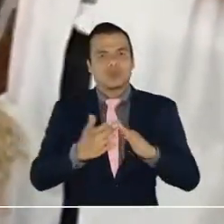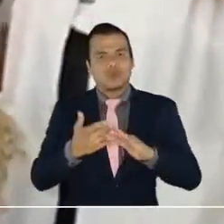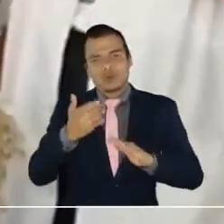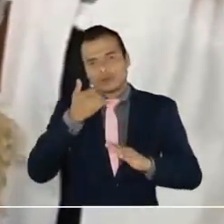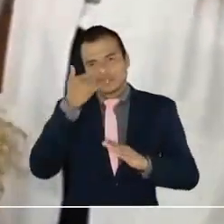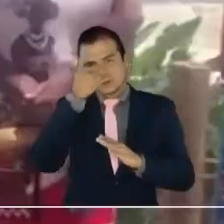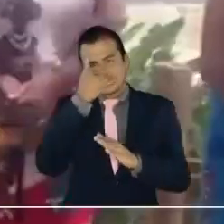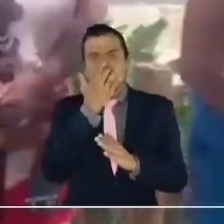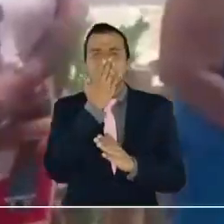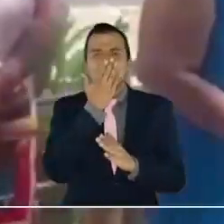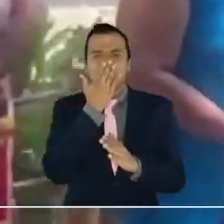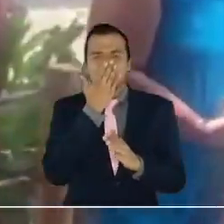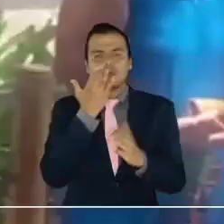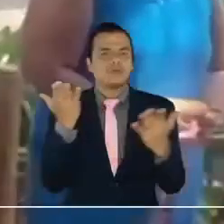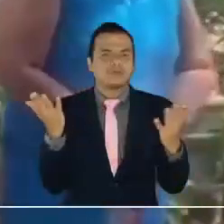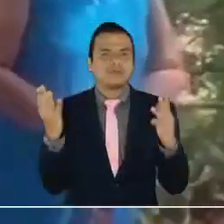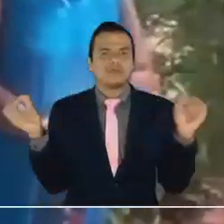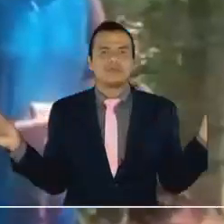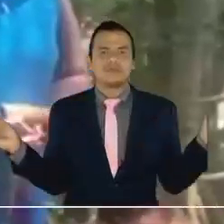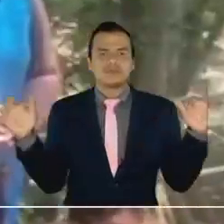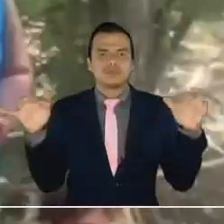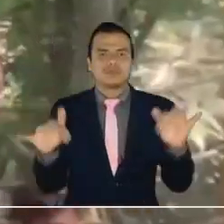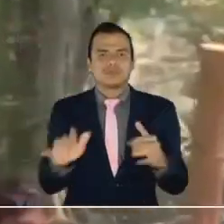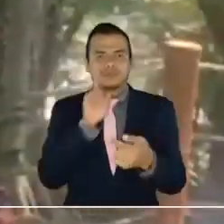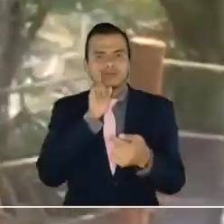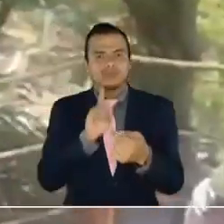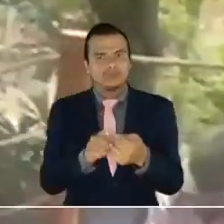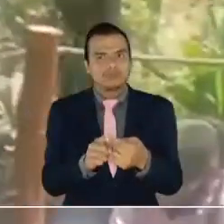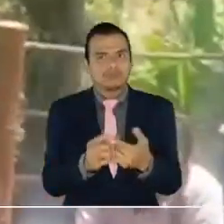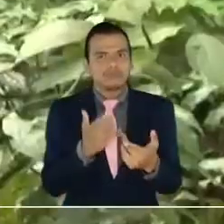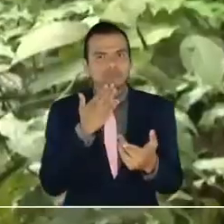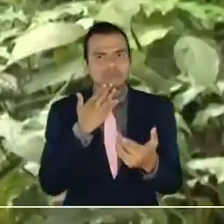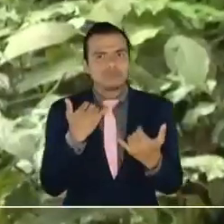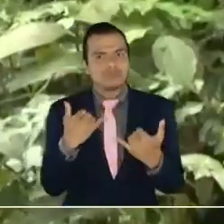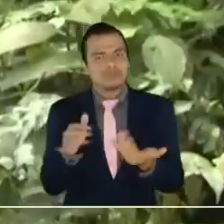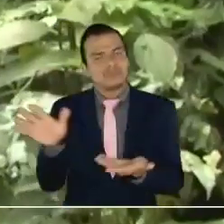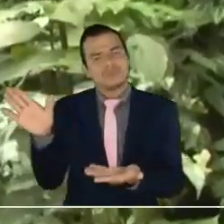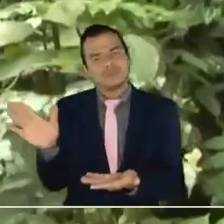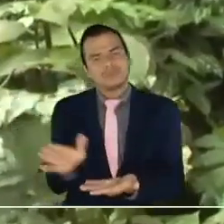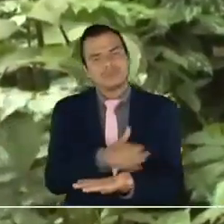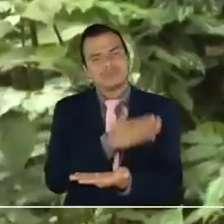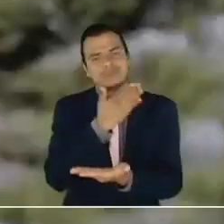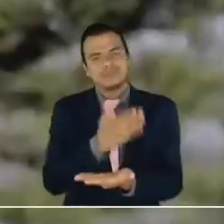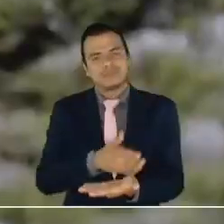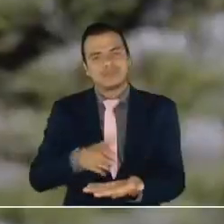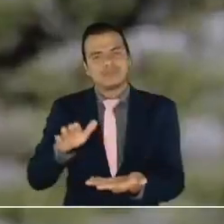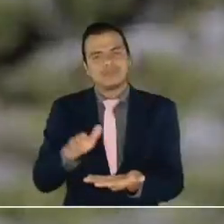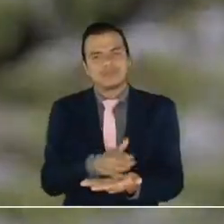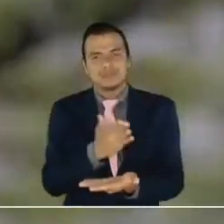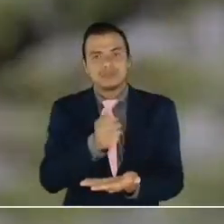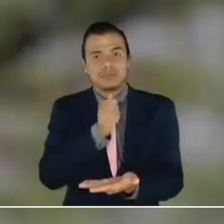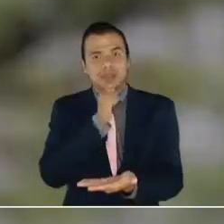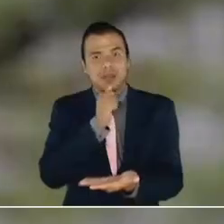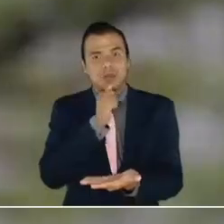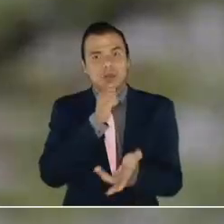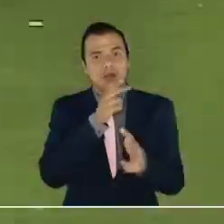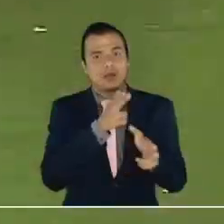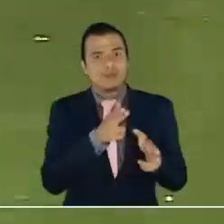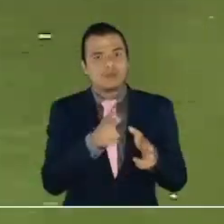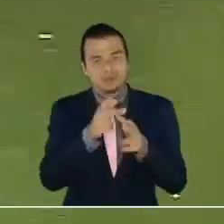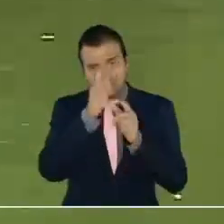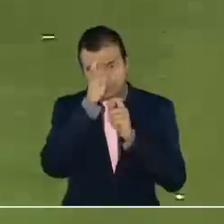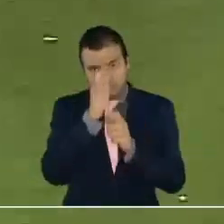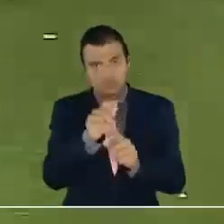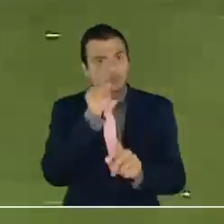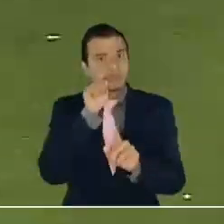con el propósito de poder llevar a cabo el canto al agua, como homenaje a los ríos, donde se hace el llamado a cuidar este